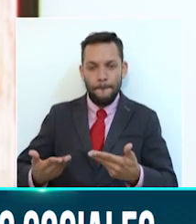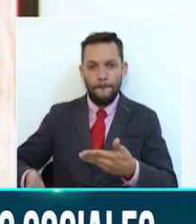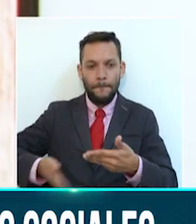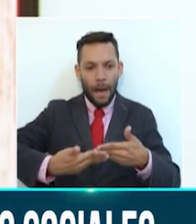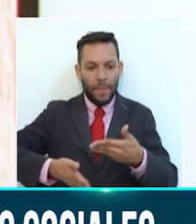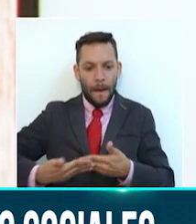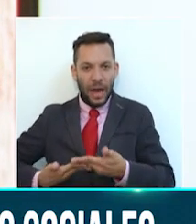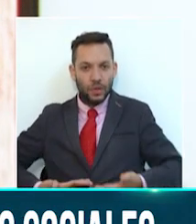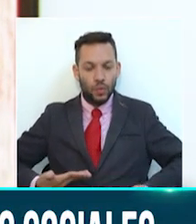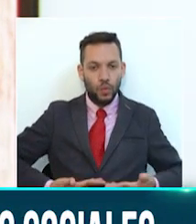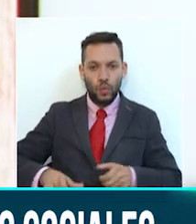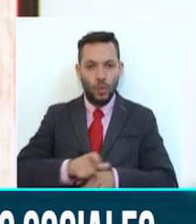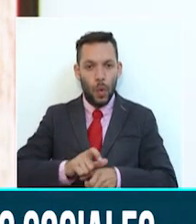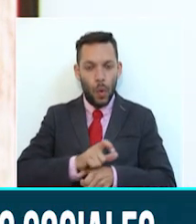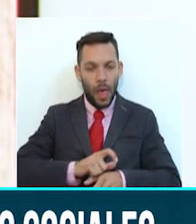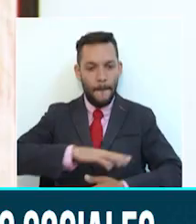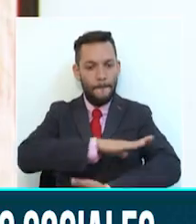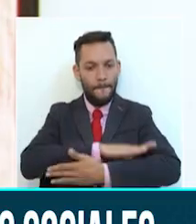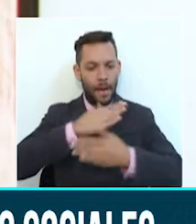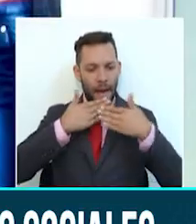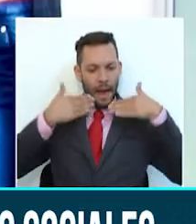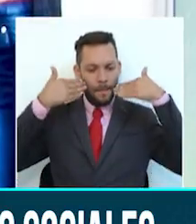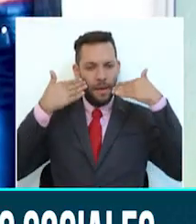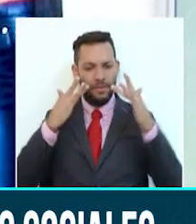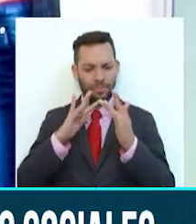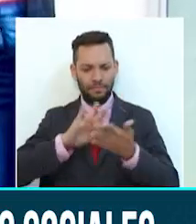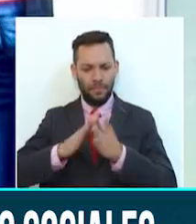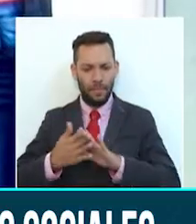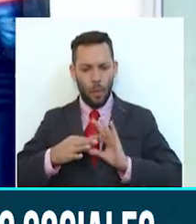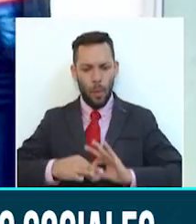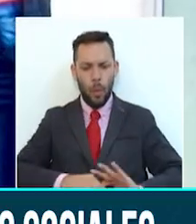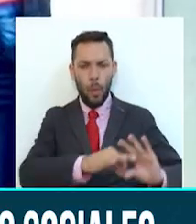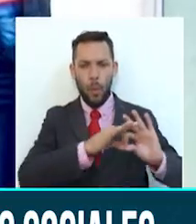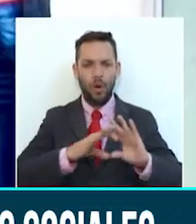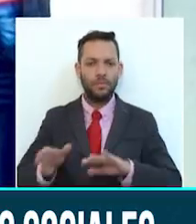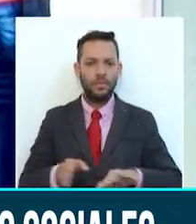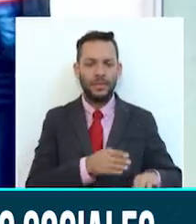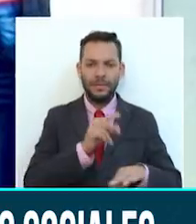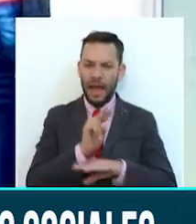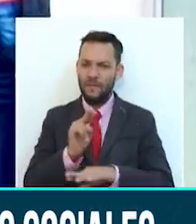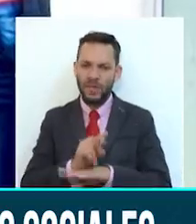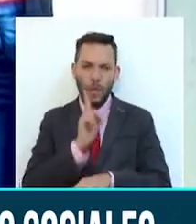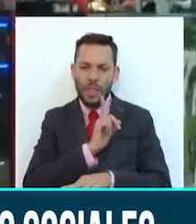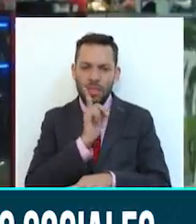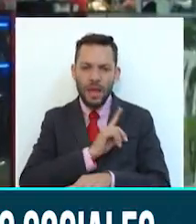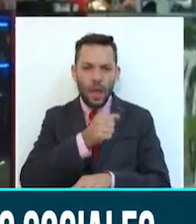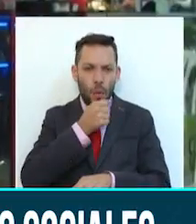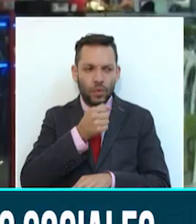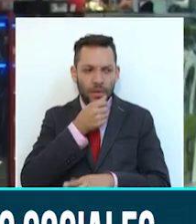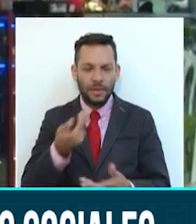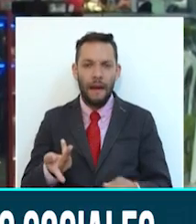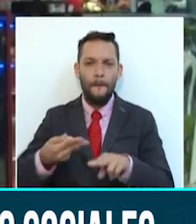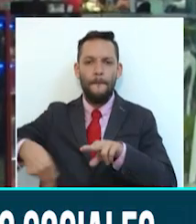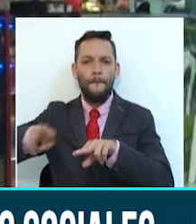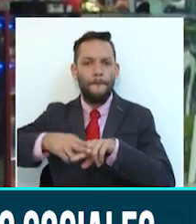juicio una ciudad que se ha vendido como una ciudad amable, pacífica y cordial. También desde el Ministerio Público se le hizo un llamado a la población a no creer en